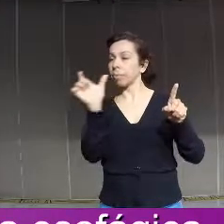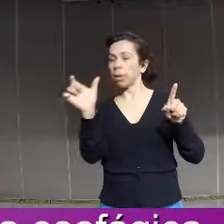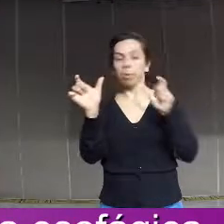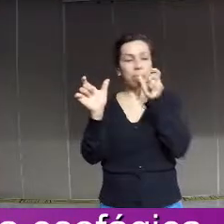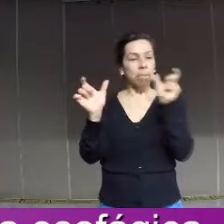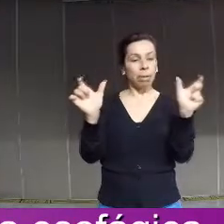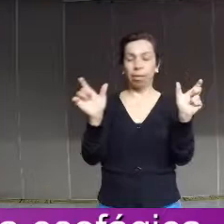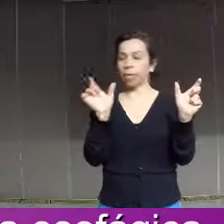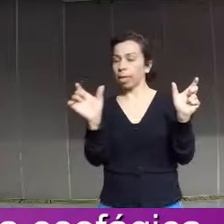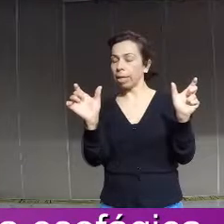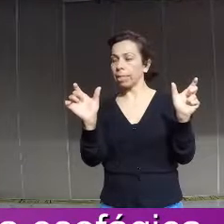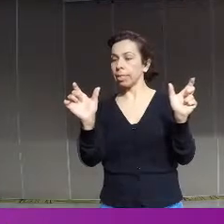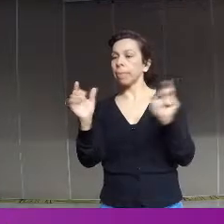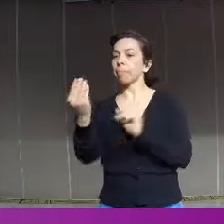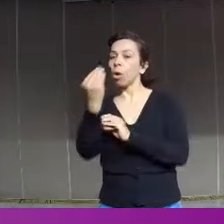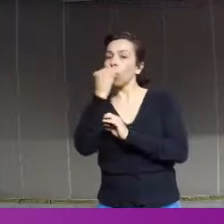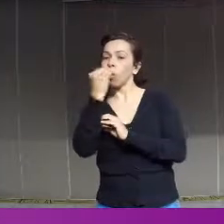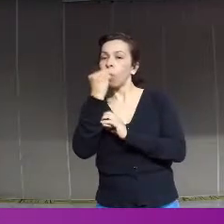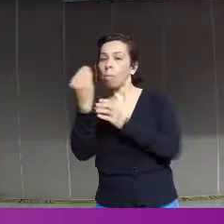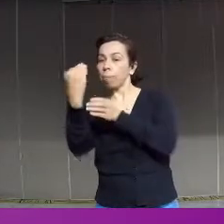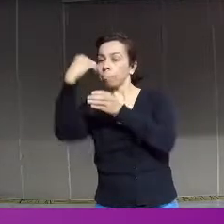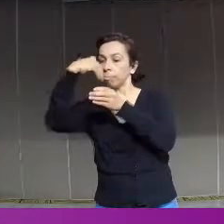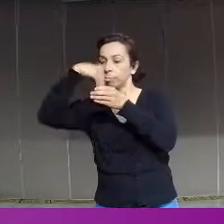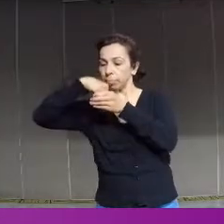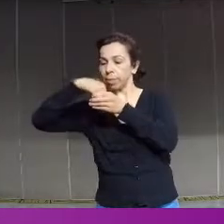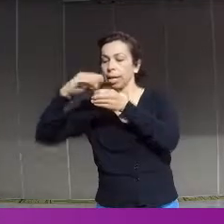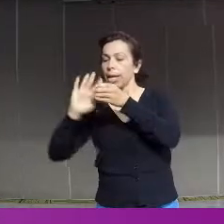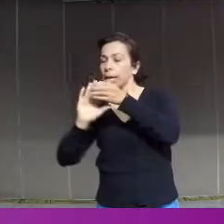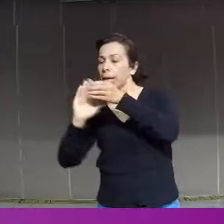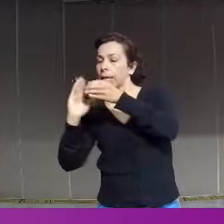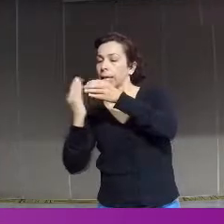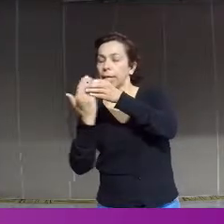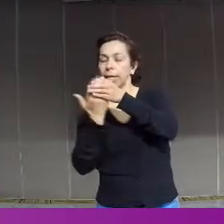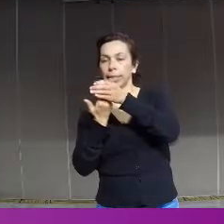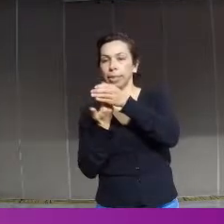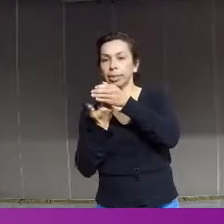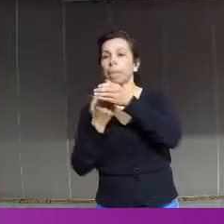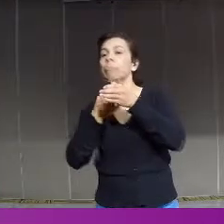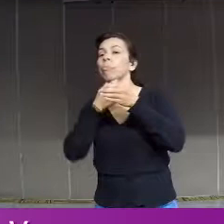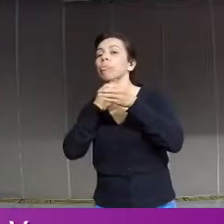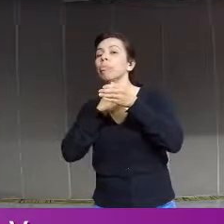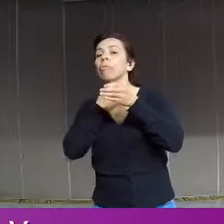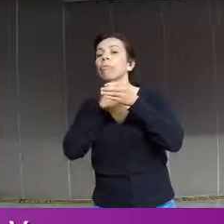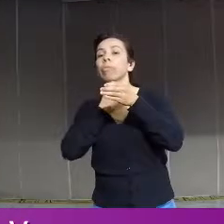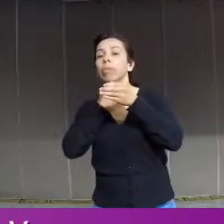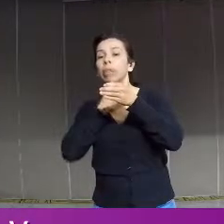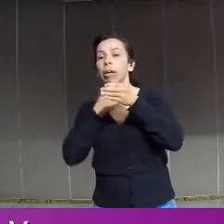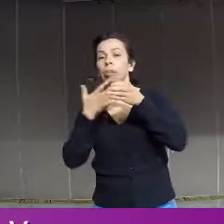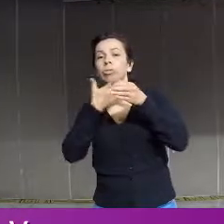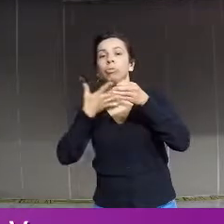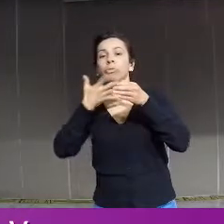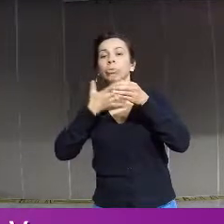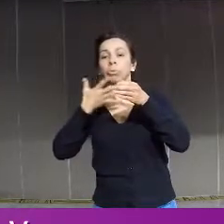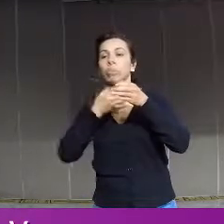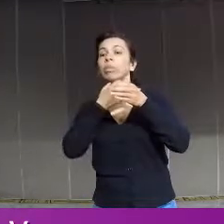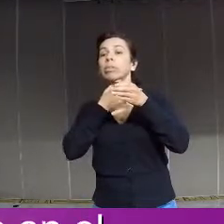cuando queda en el vestíbulo. El vestíbulo laringio es el espacio antes de las cuerdas vocales, las principales, las cuerdas